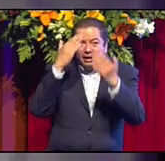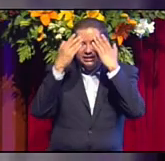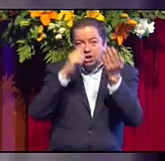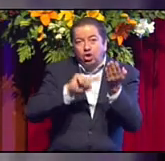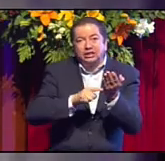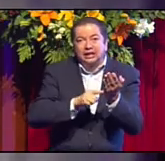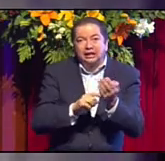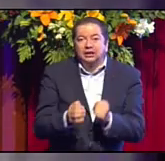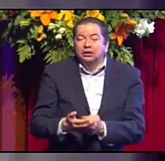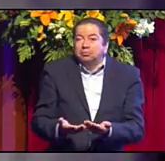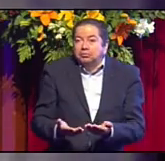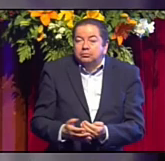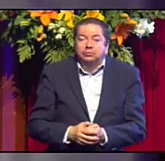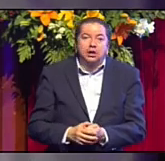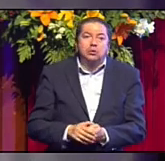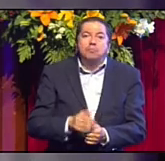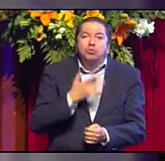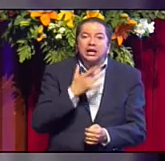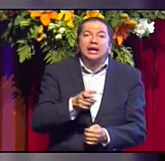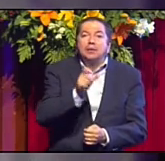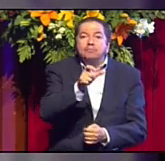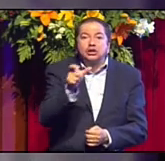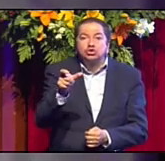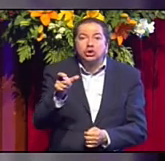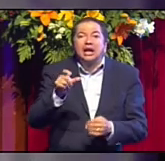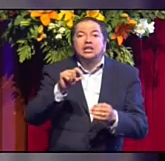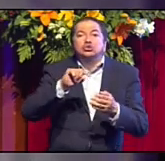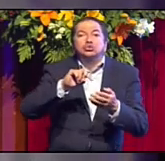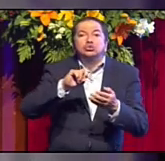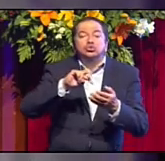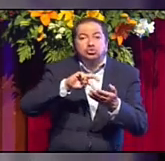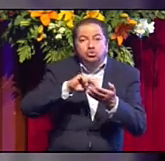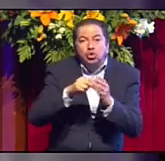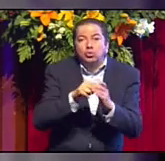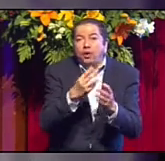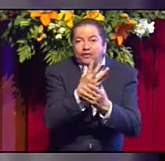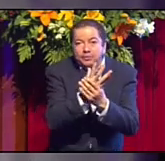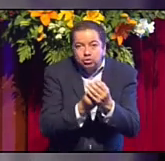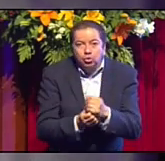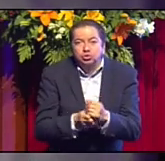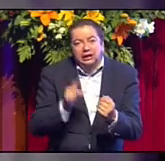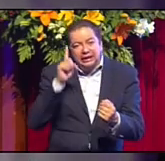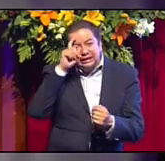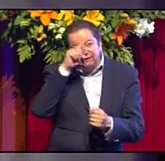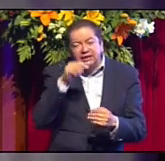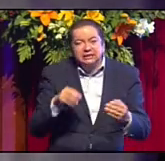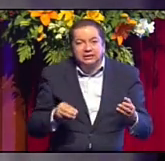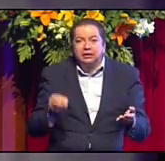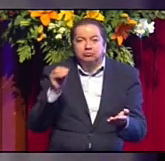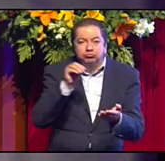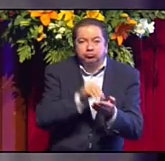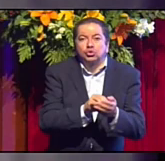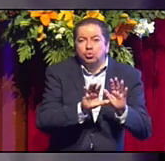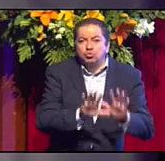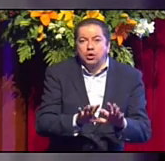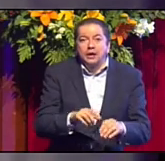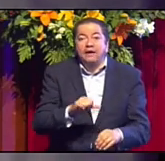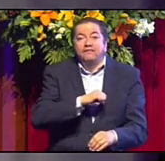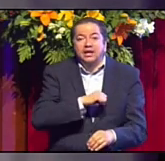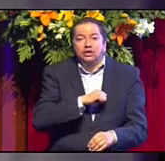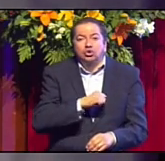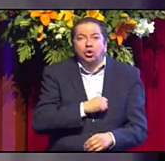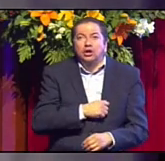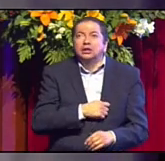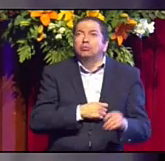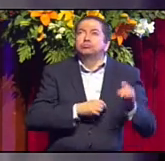No es que a nadie se le ocurra la solución, es que la solución es difícil de poder implementar. Pero bueno, en Vicuña se juntan todas las